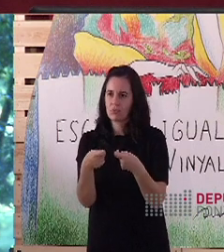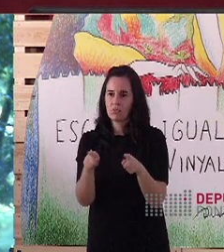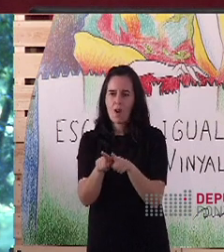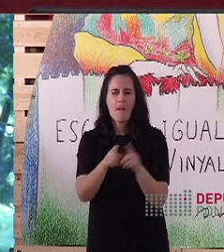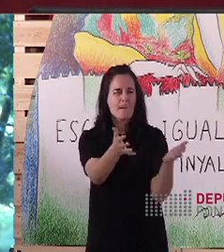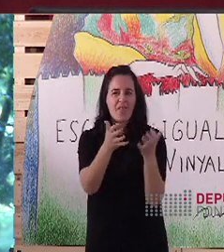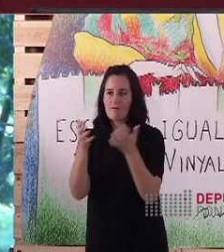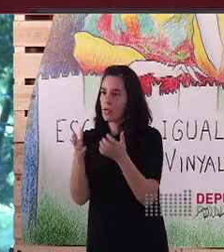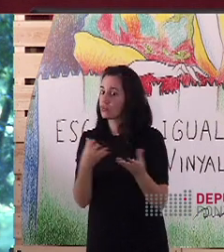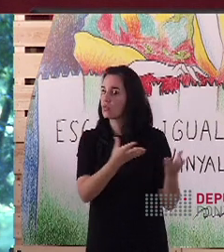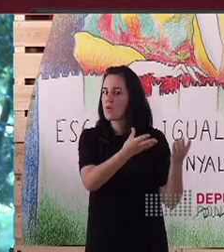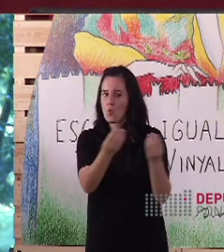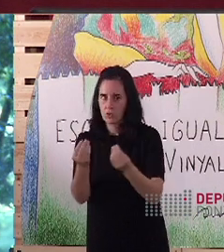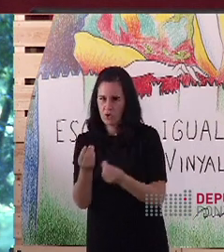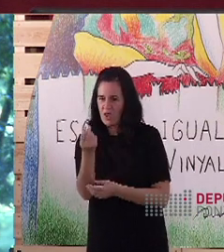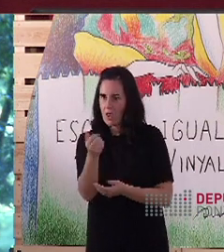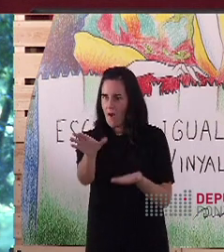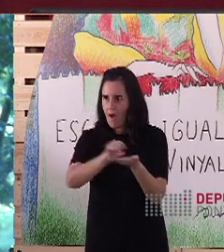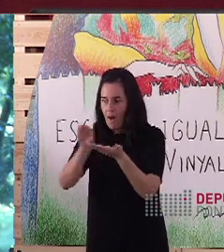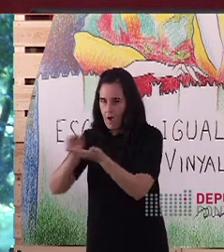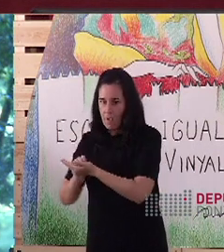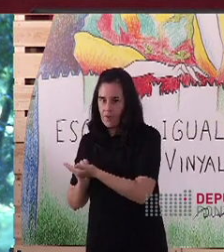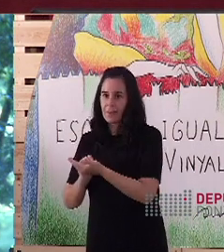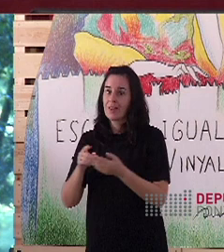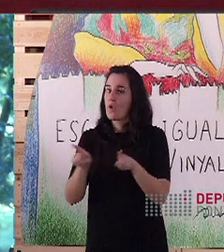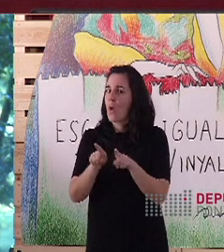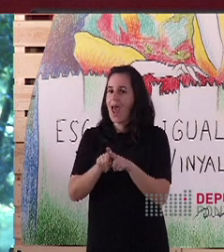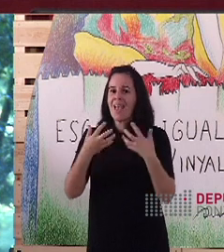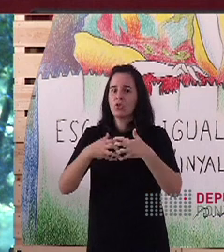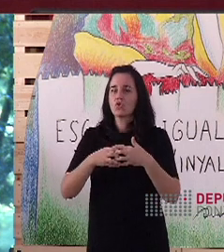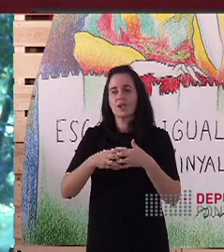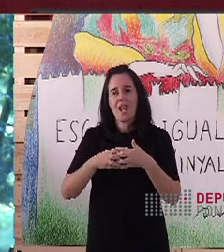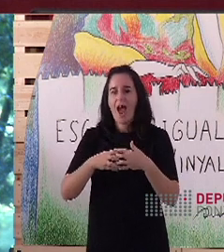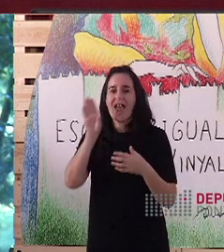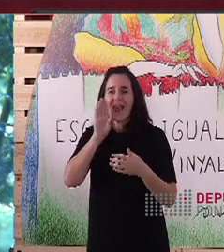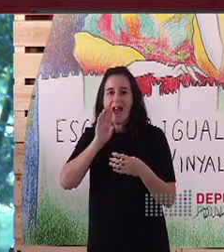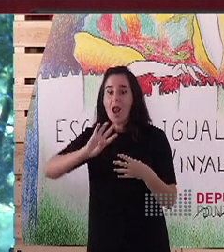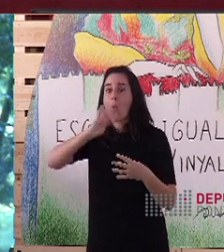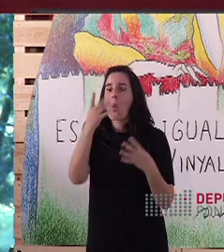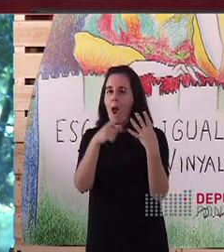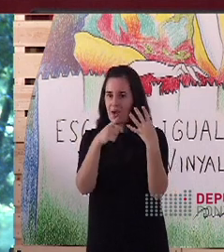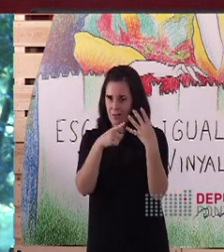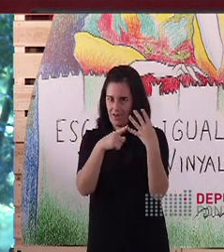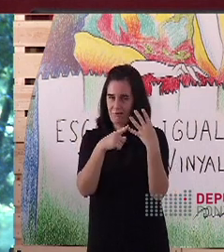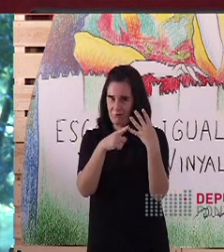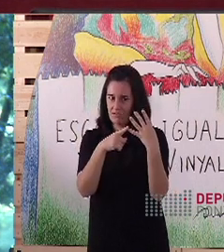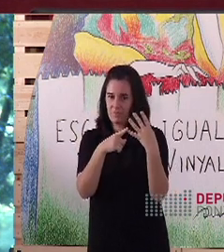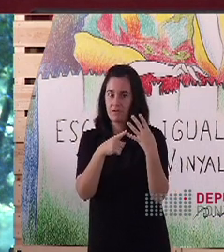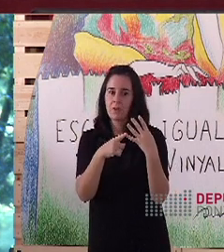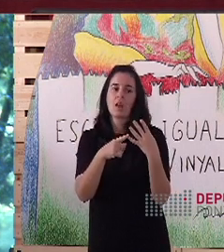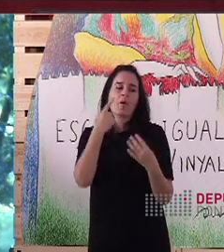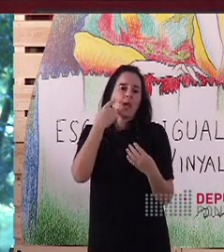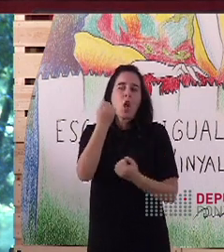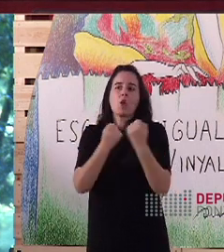grandísimos beneficios. Por eso es la cuarta industria ilegal a escala global en términos de beneficios. Por supuesto que hay más economías